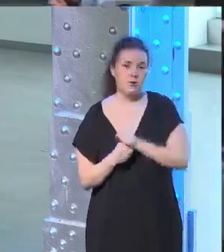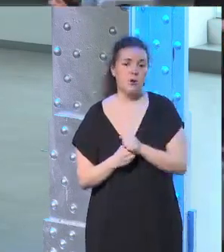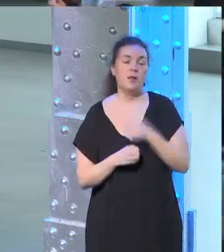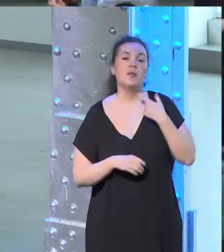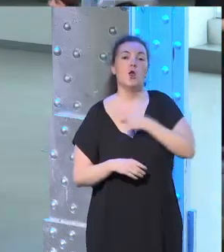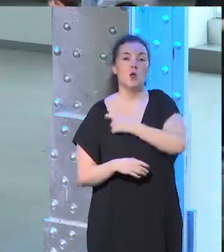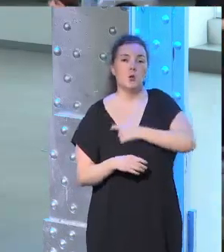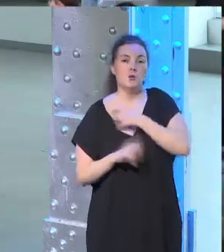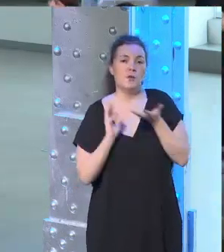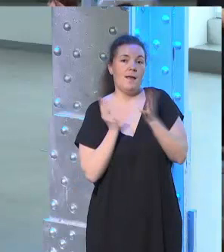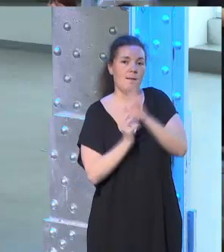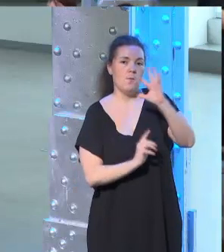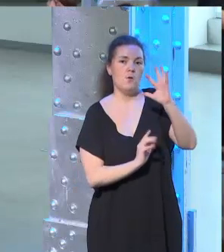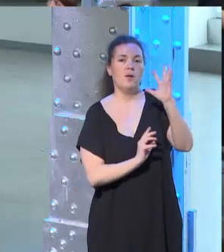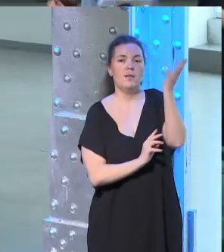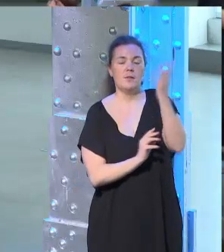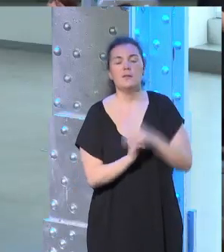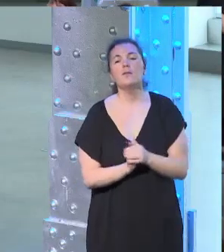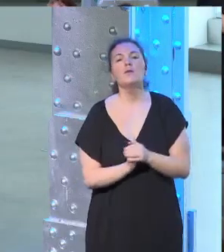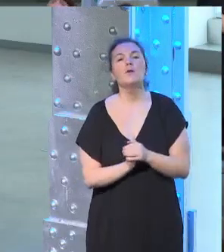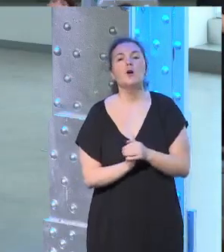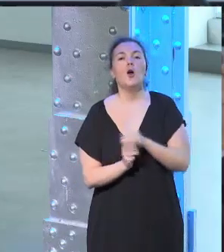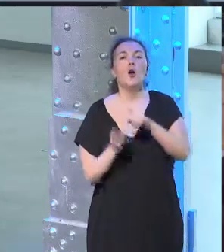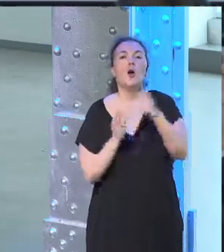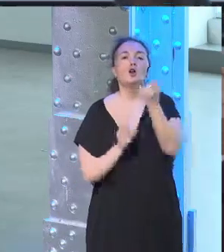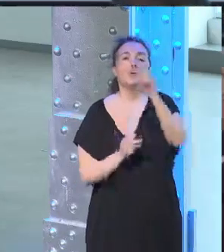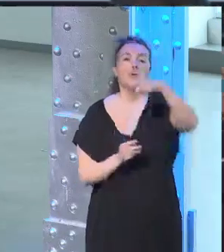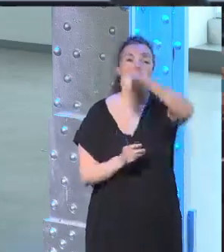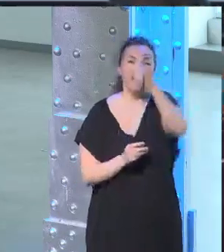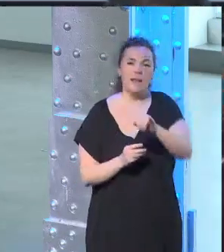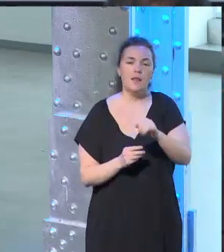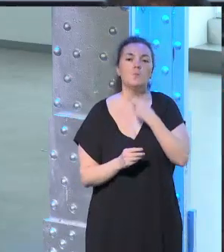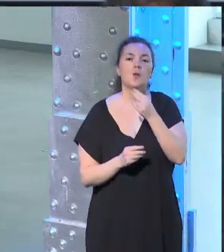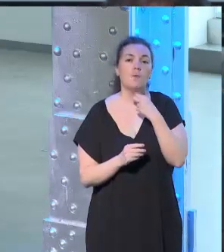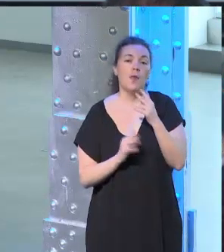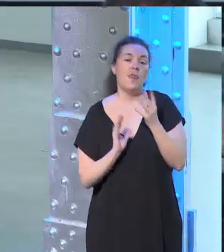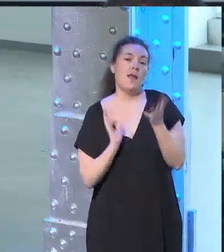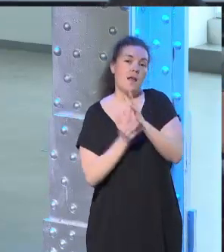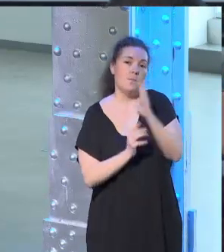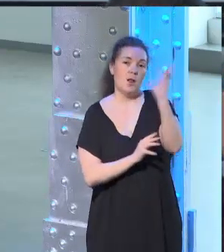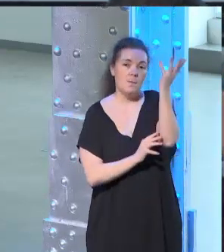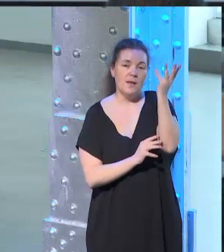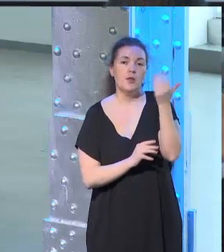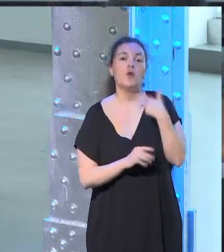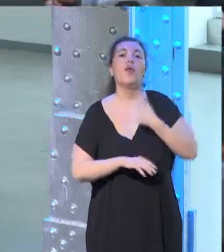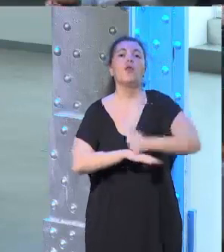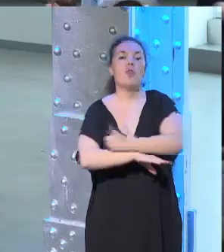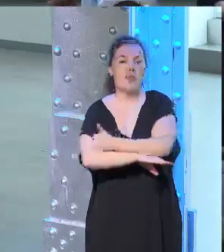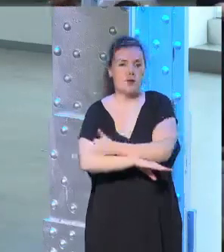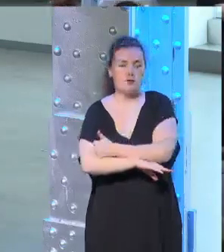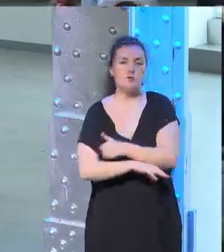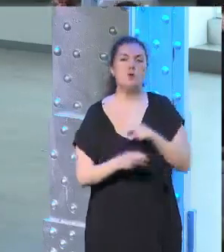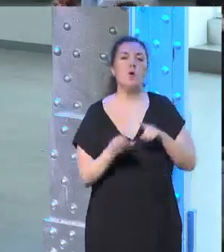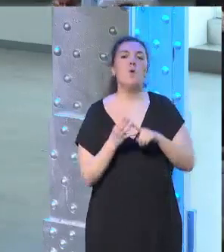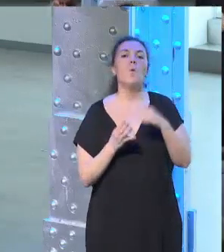la Comisión de Cambio Climático. En tercer lugar, José Luis Martínez, que es portavoz de Cambio Climático del Grupo Parlamentario Ciudadanos. Y